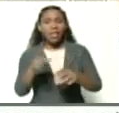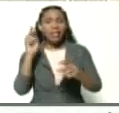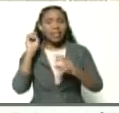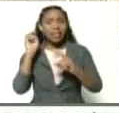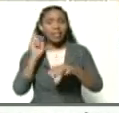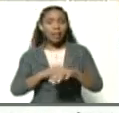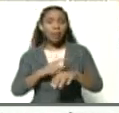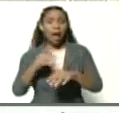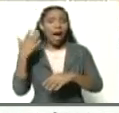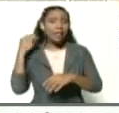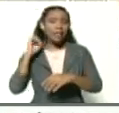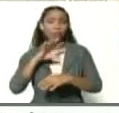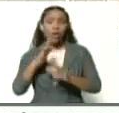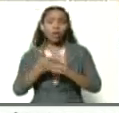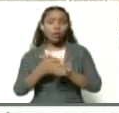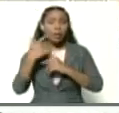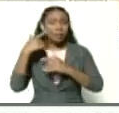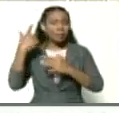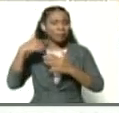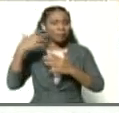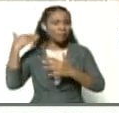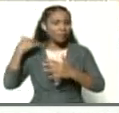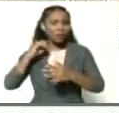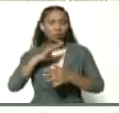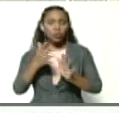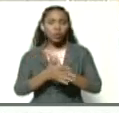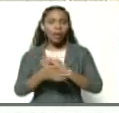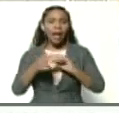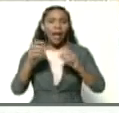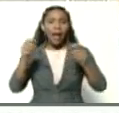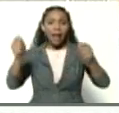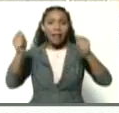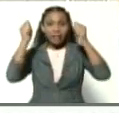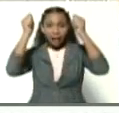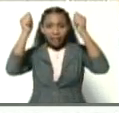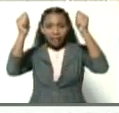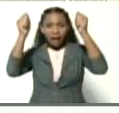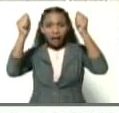Escobar Gaviria y el cartel de Medellín, el cartel de Cali,